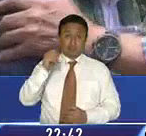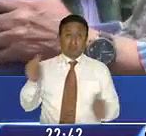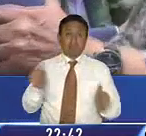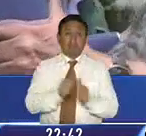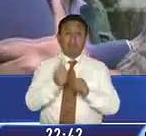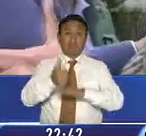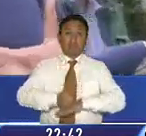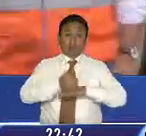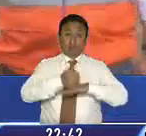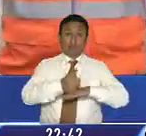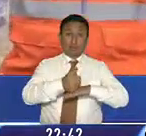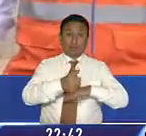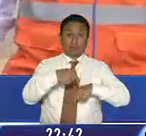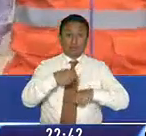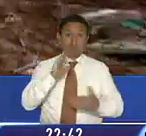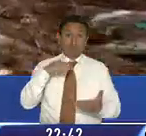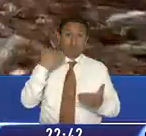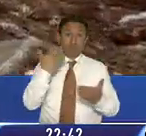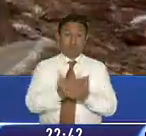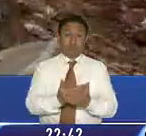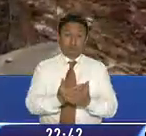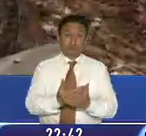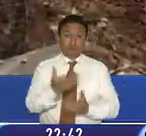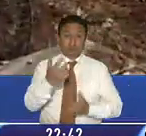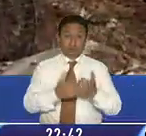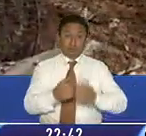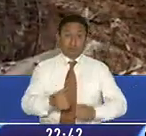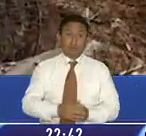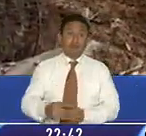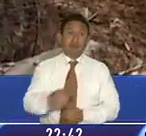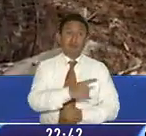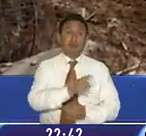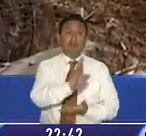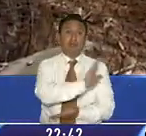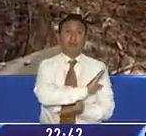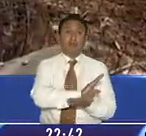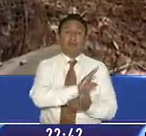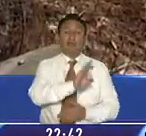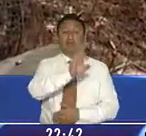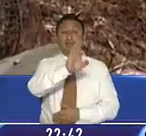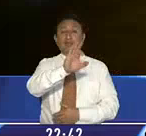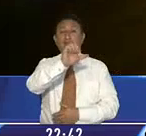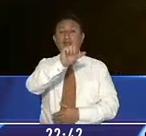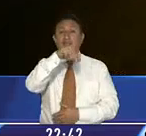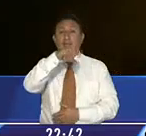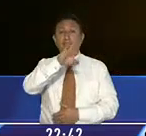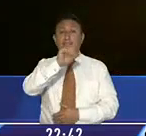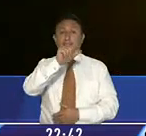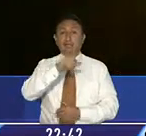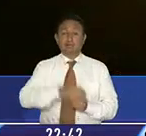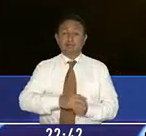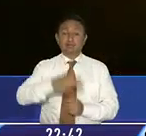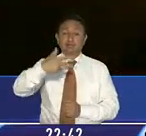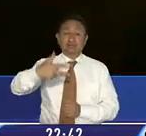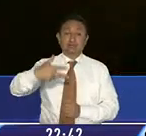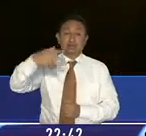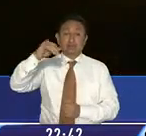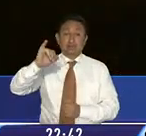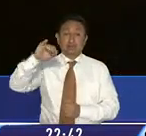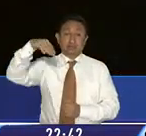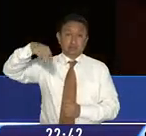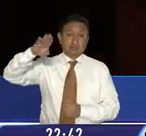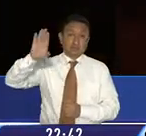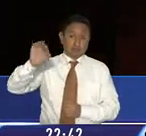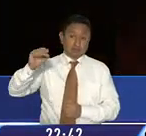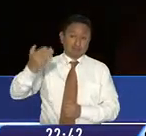varias autoridades de Estado, arribaron al lugar de los hechos, al barrio Tambán, en el cantón San José de Chimbo, en la provincia de Bolívar, lugar en el